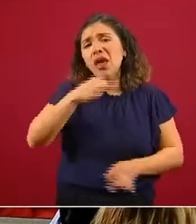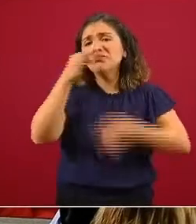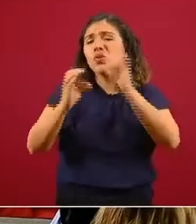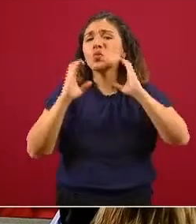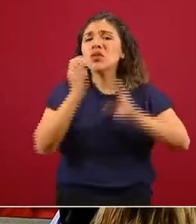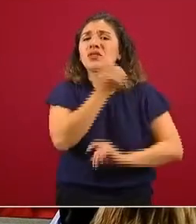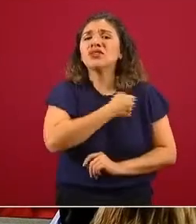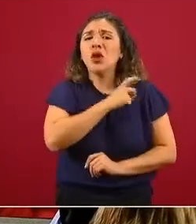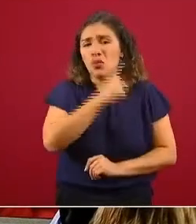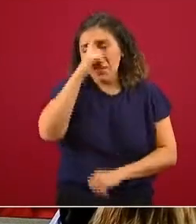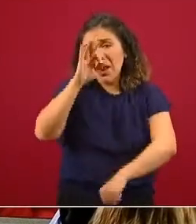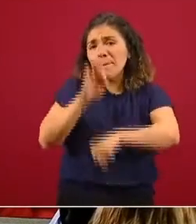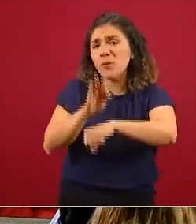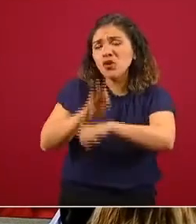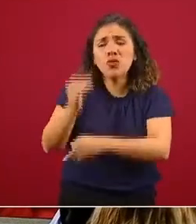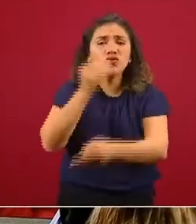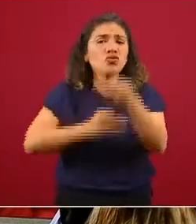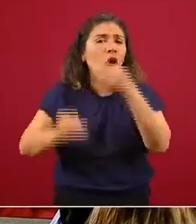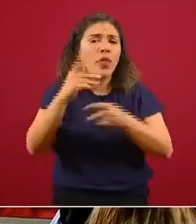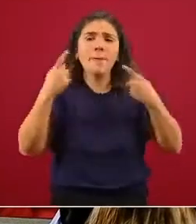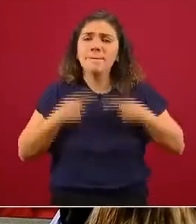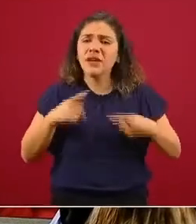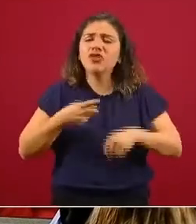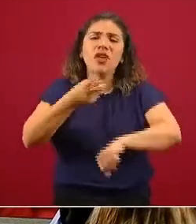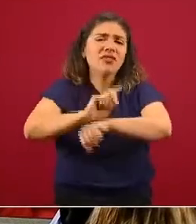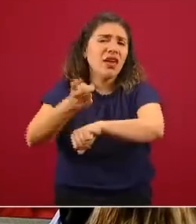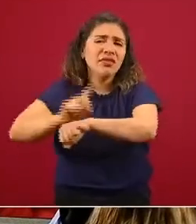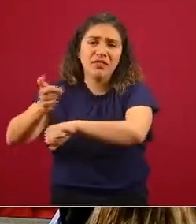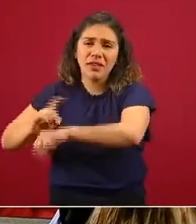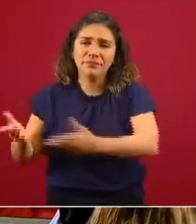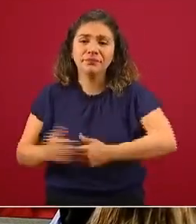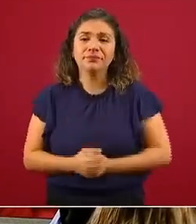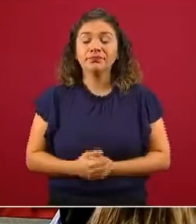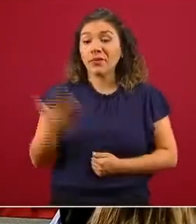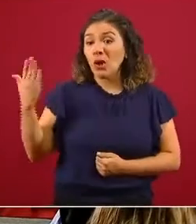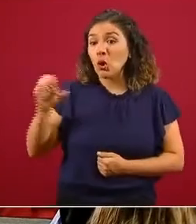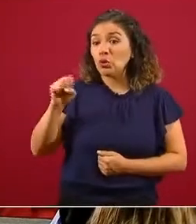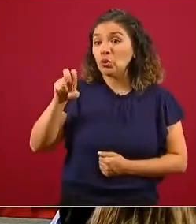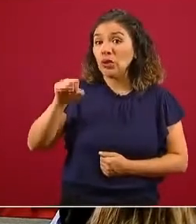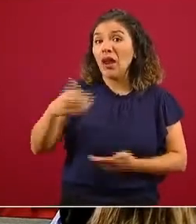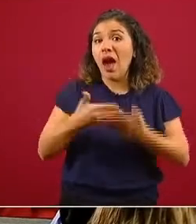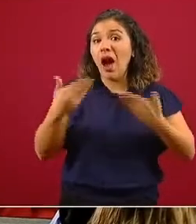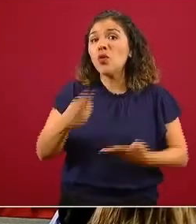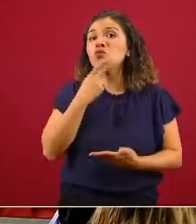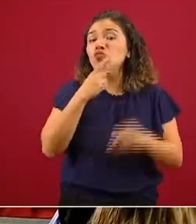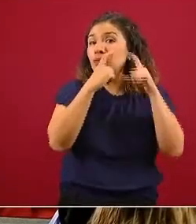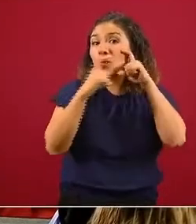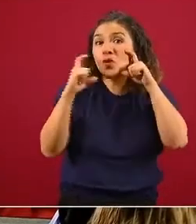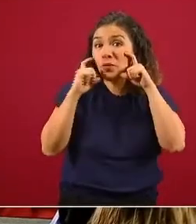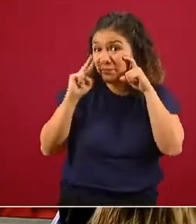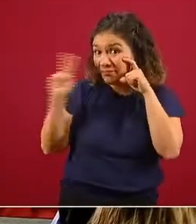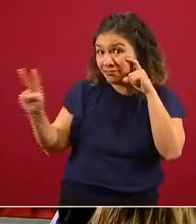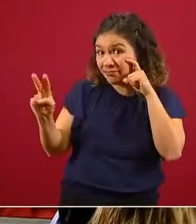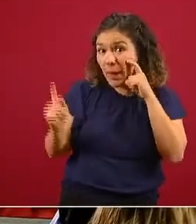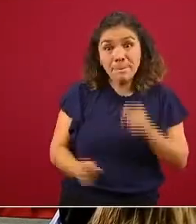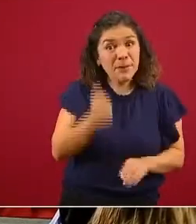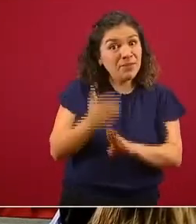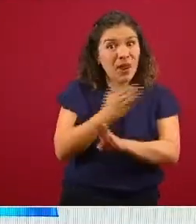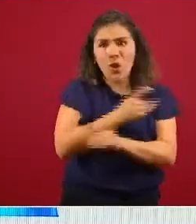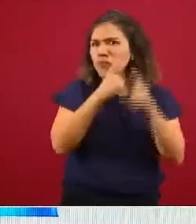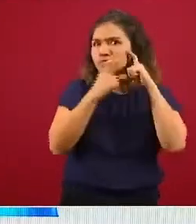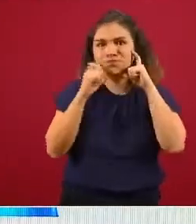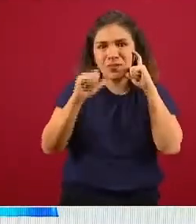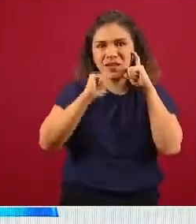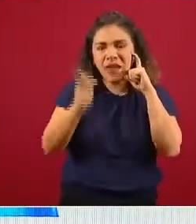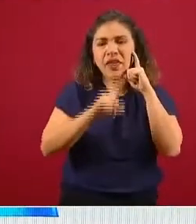promoción de la salud, para protegernos todas y todos los días. Susana hoy usa un cubrebocas, nótenlo, al inicio no lo usaba, pero ya